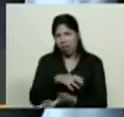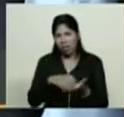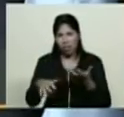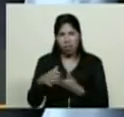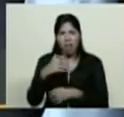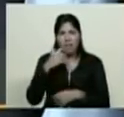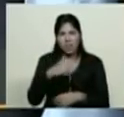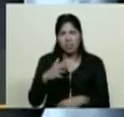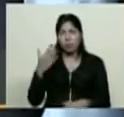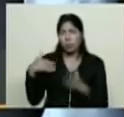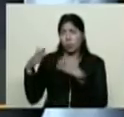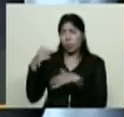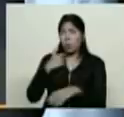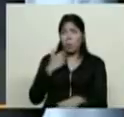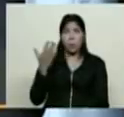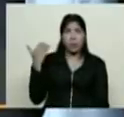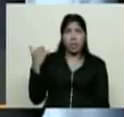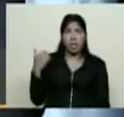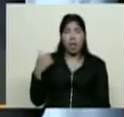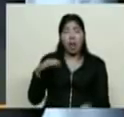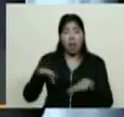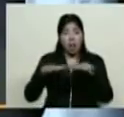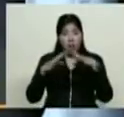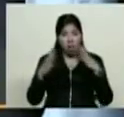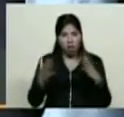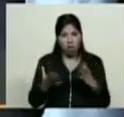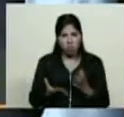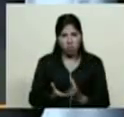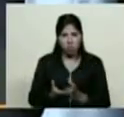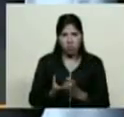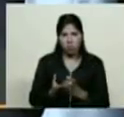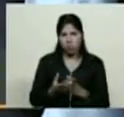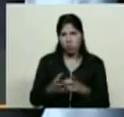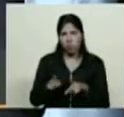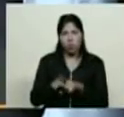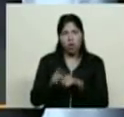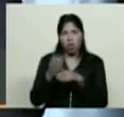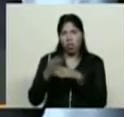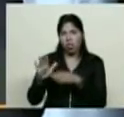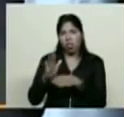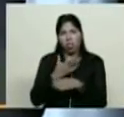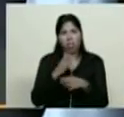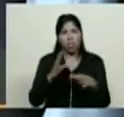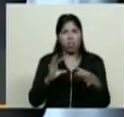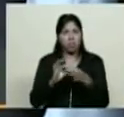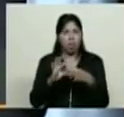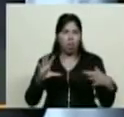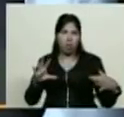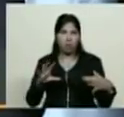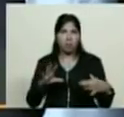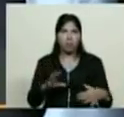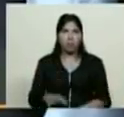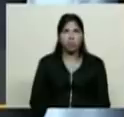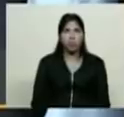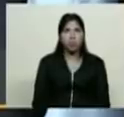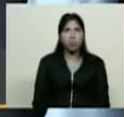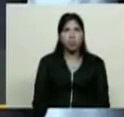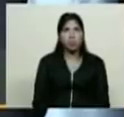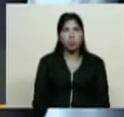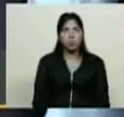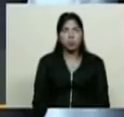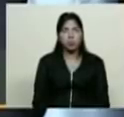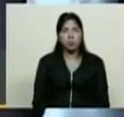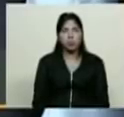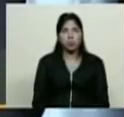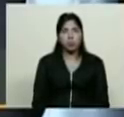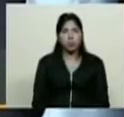supuestos bloques y que implicó la intervención directa e indirecta de las grandes